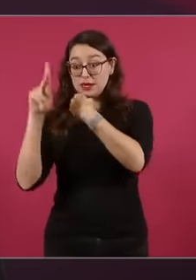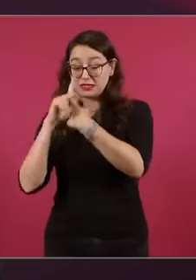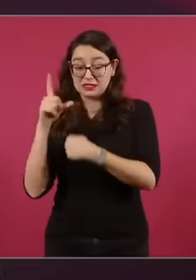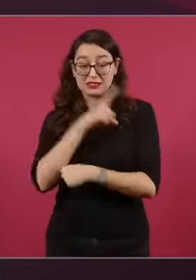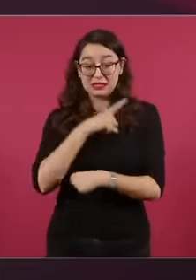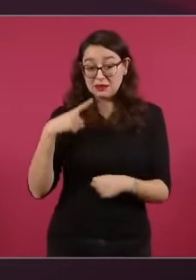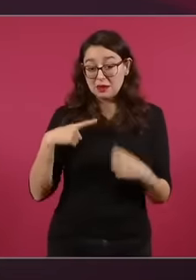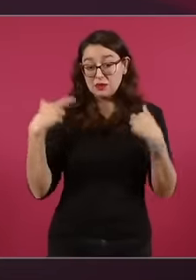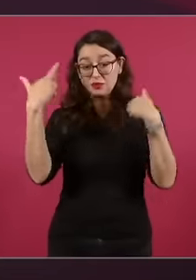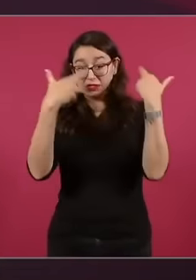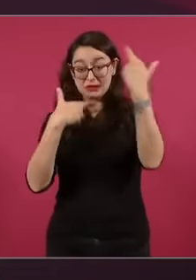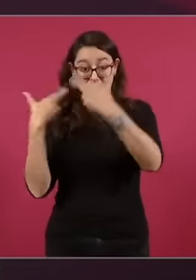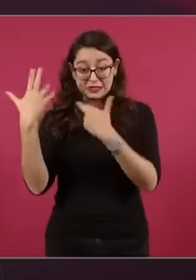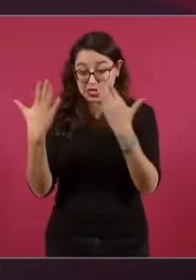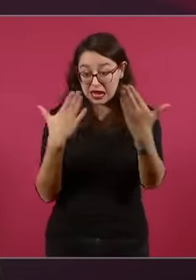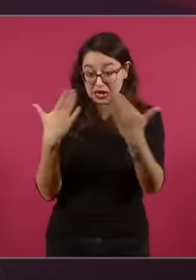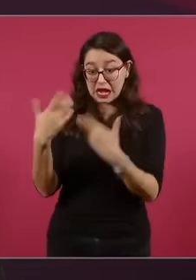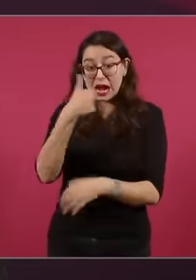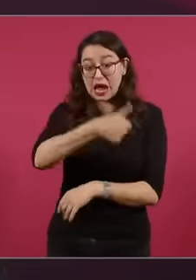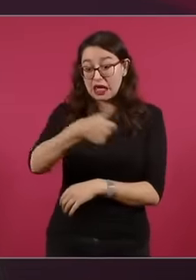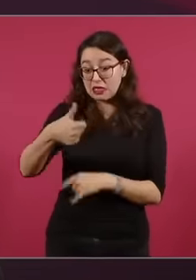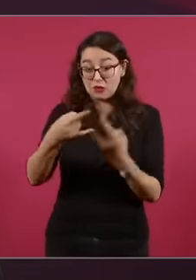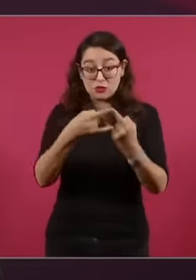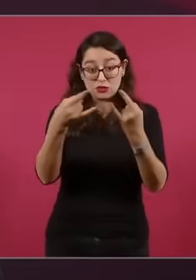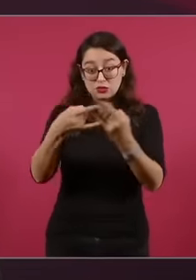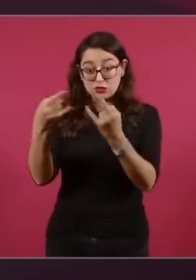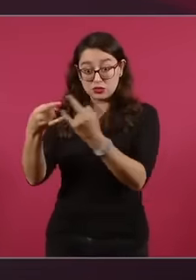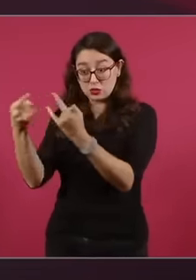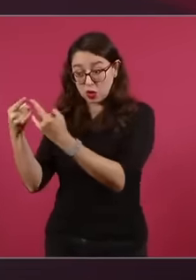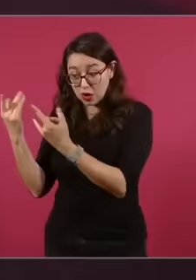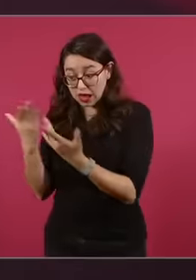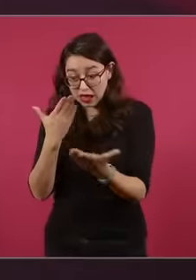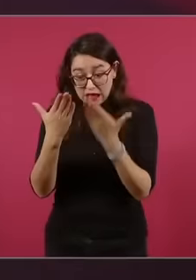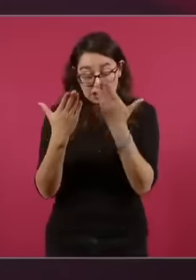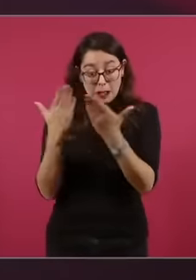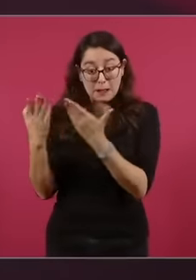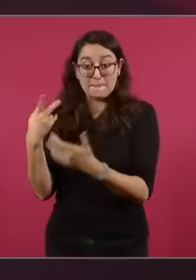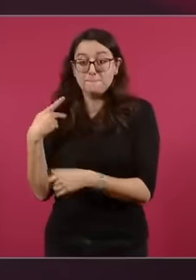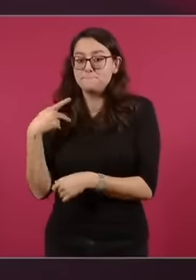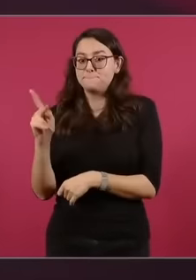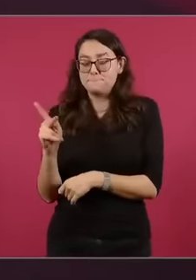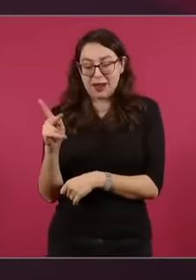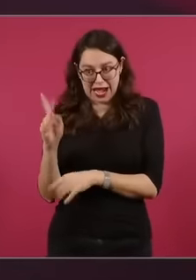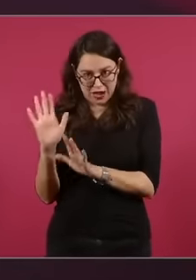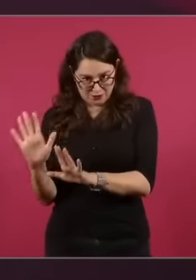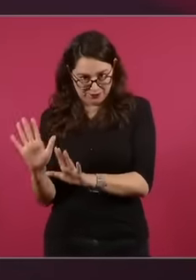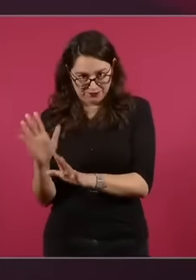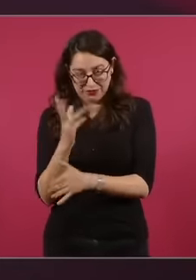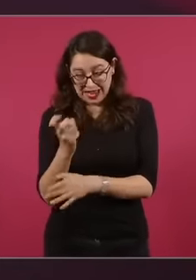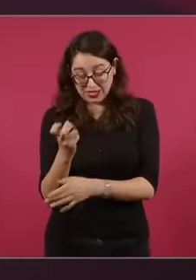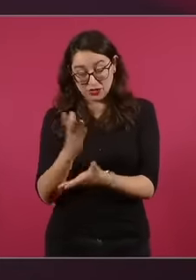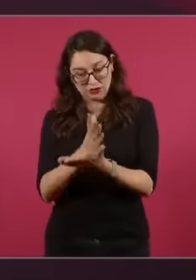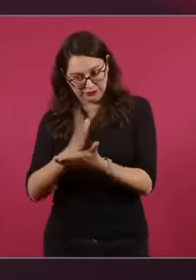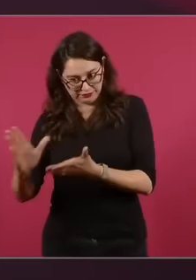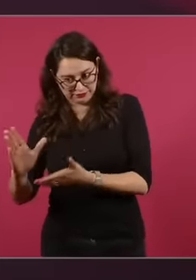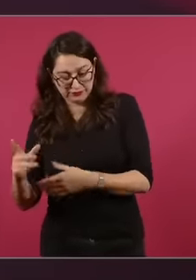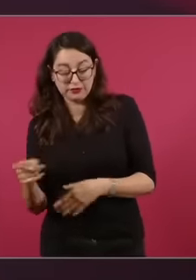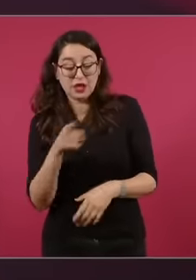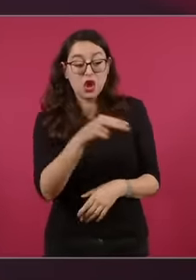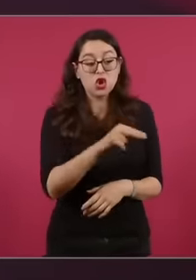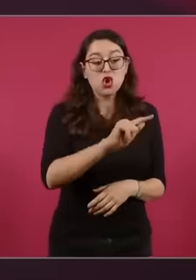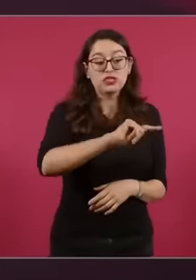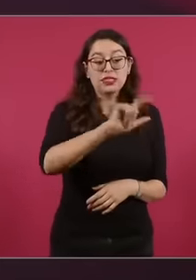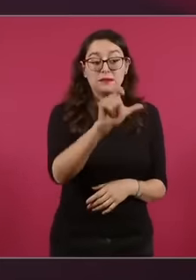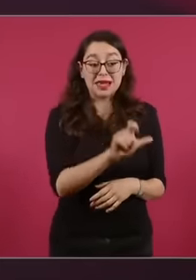su momento valorar cada uno de estos casos. Pero la razón específica de por qué no forman parte del convenio es lo que le